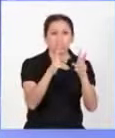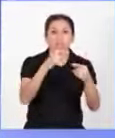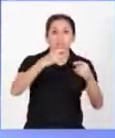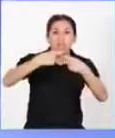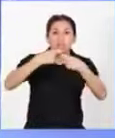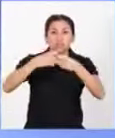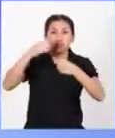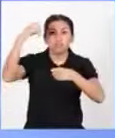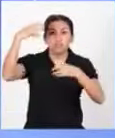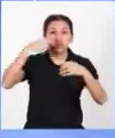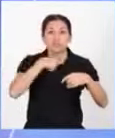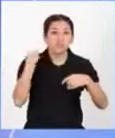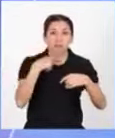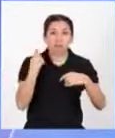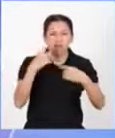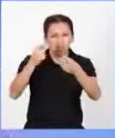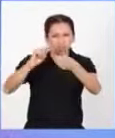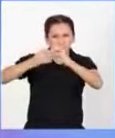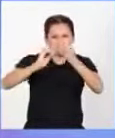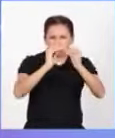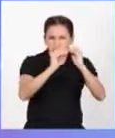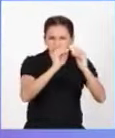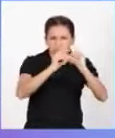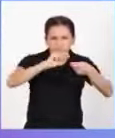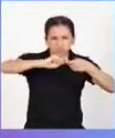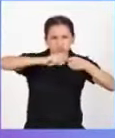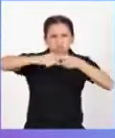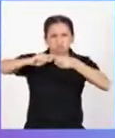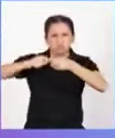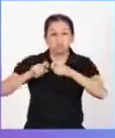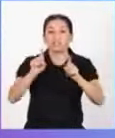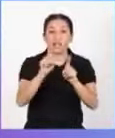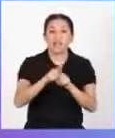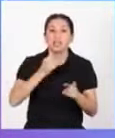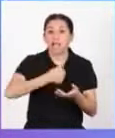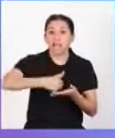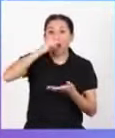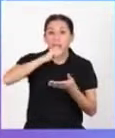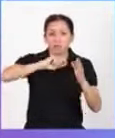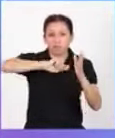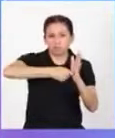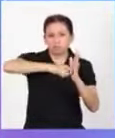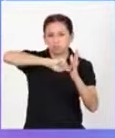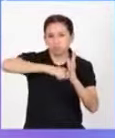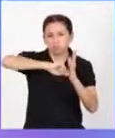reparar instalaciones eléctricas y filtraciones de agua.